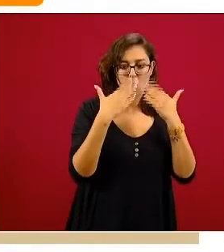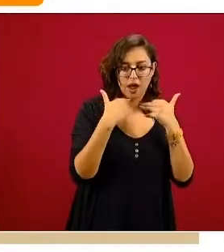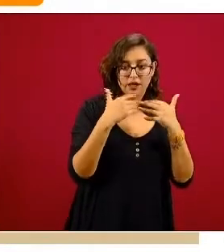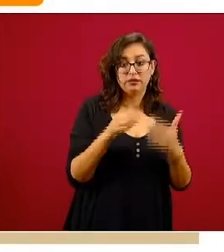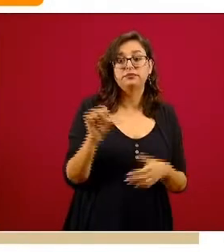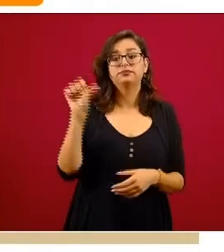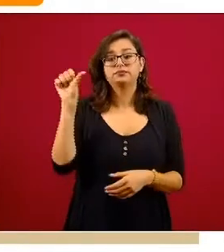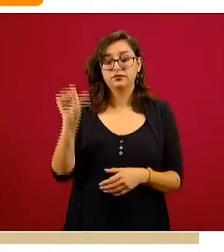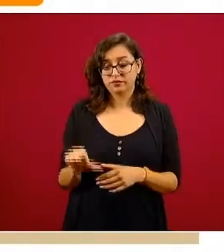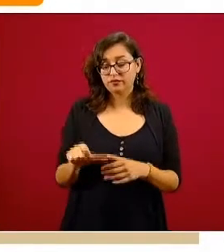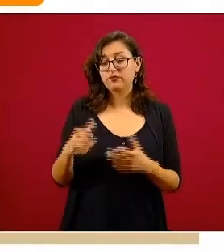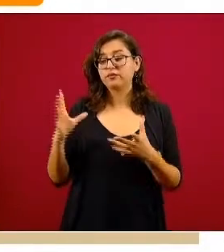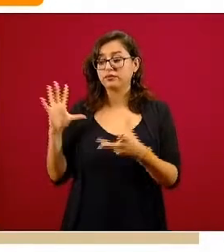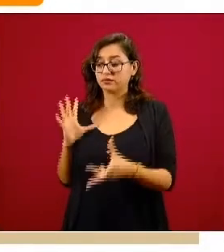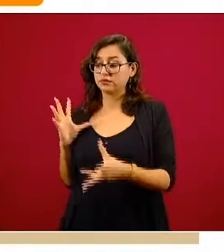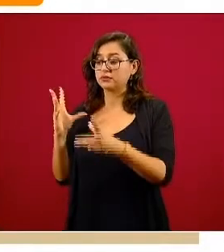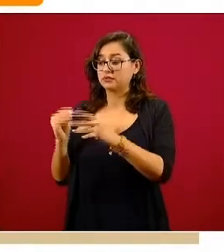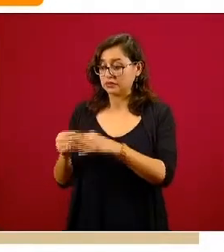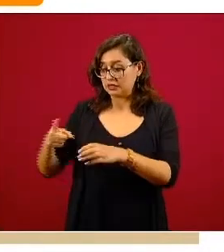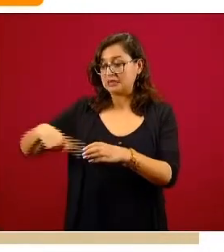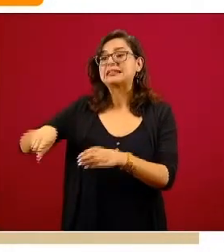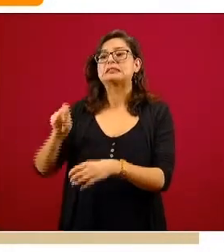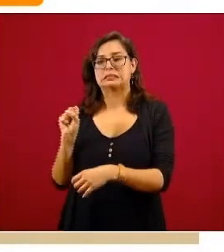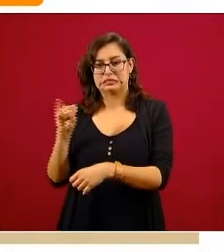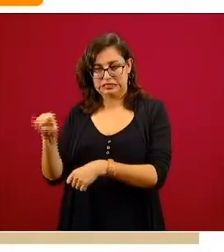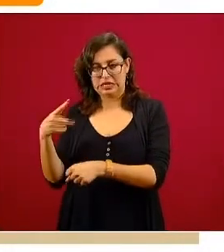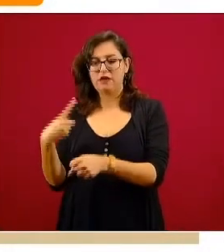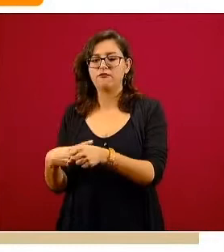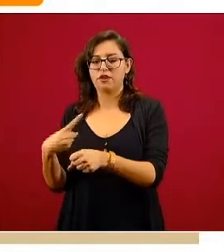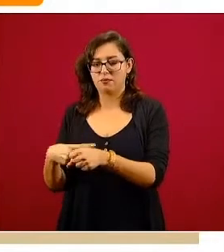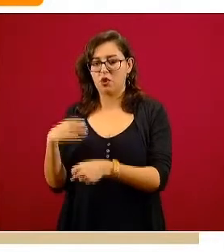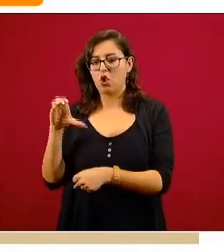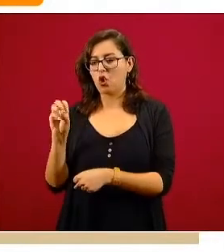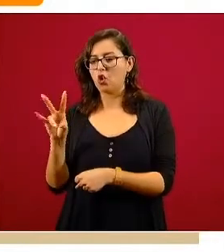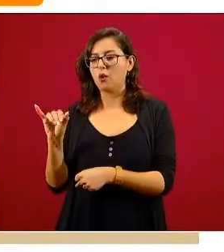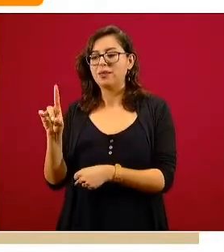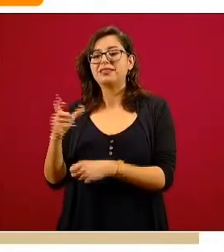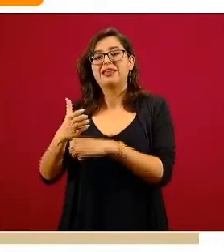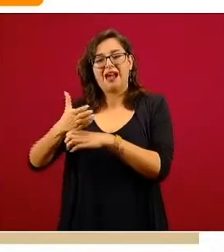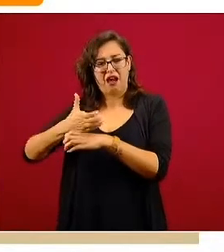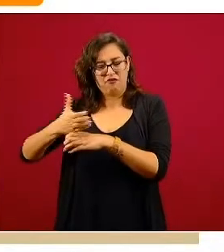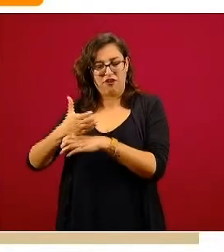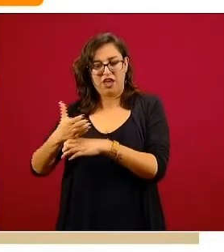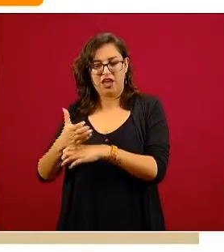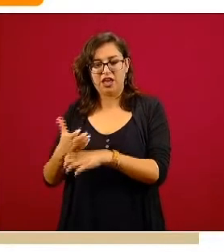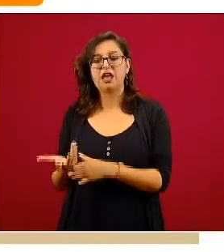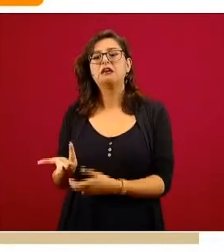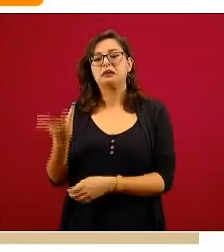confirmados acumulados, es decir, las personas que han dado positivas a esta prueba, que son 500